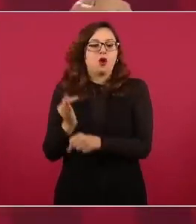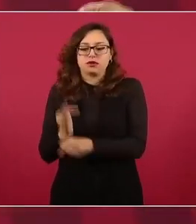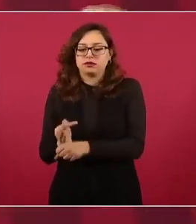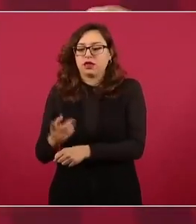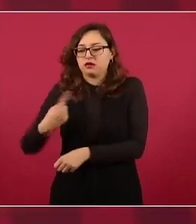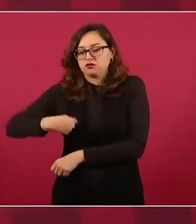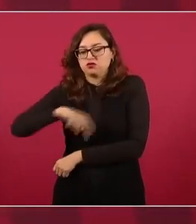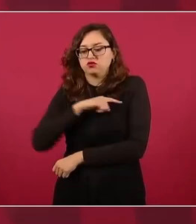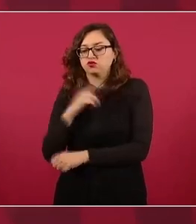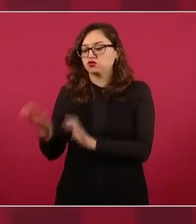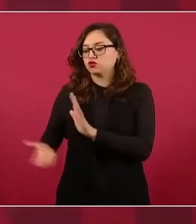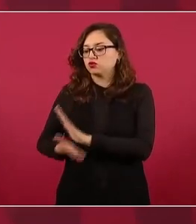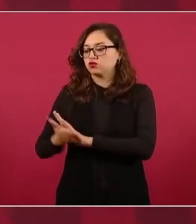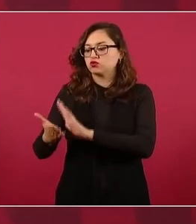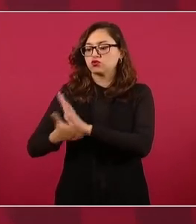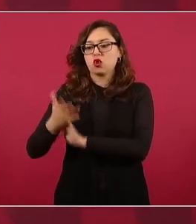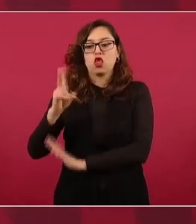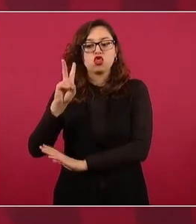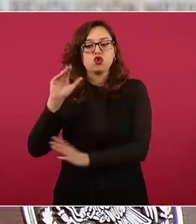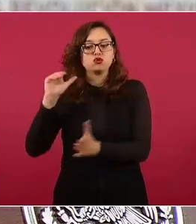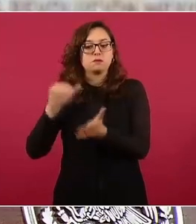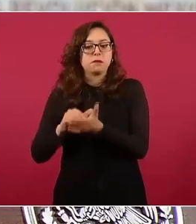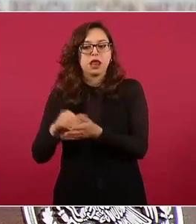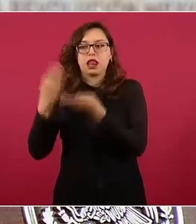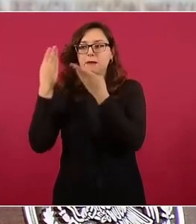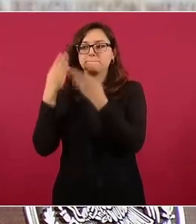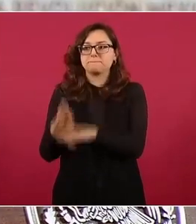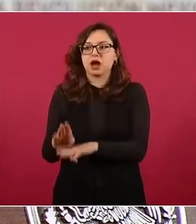tener ya a finales de este año,